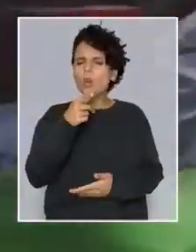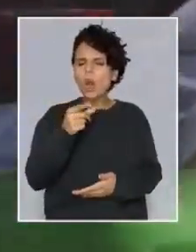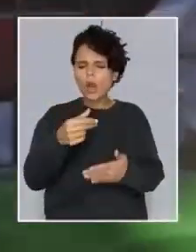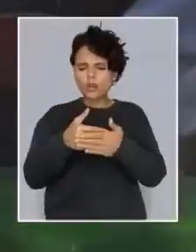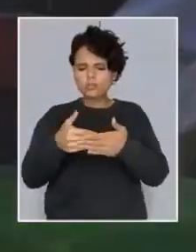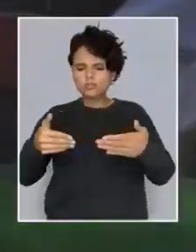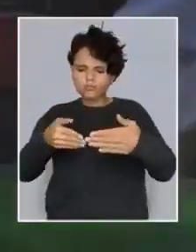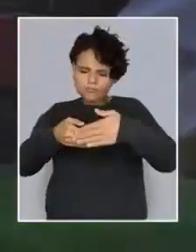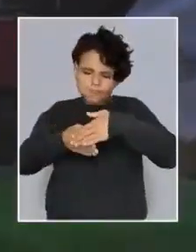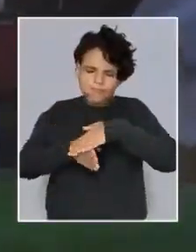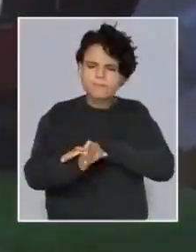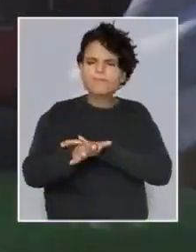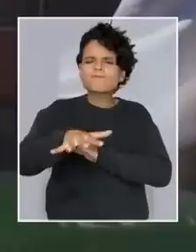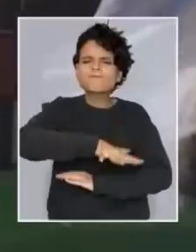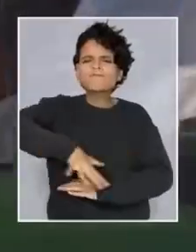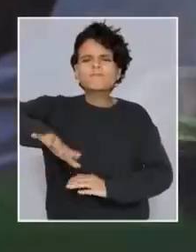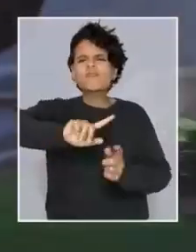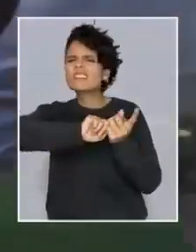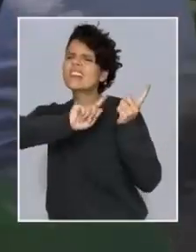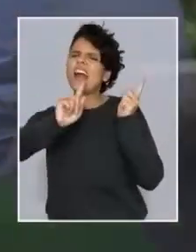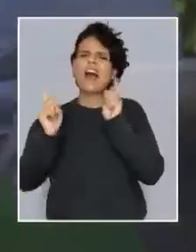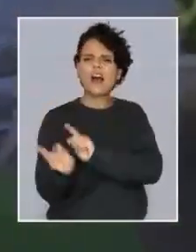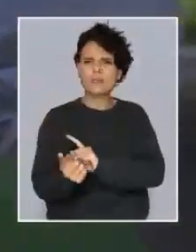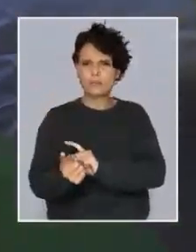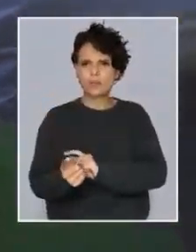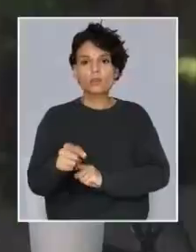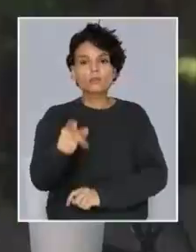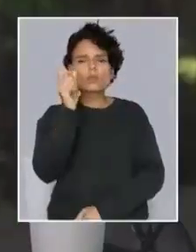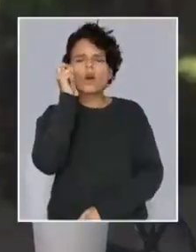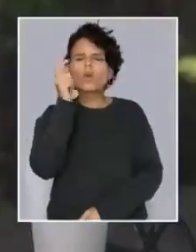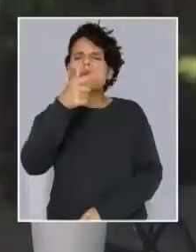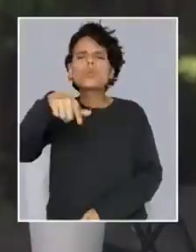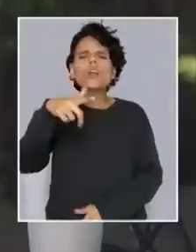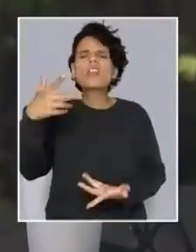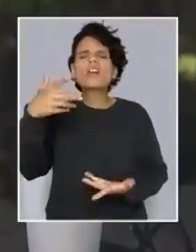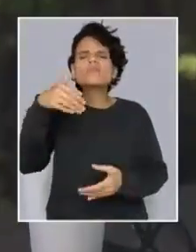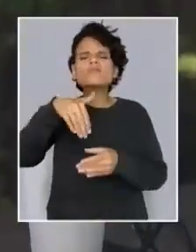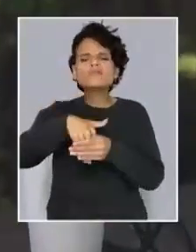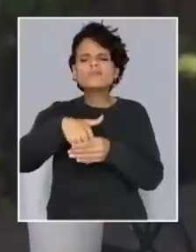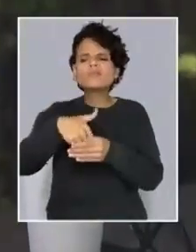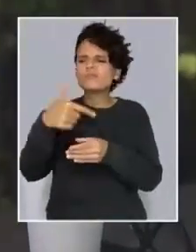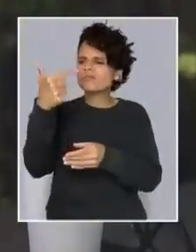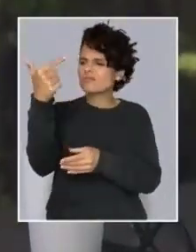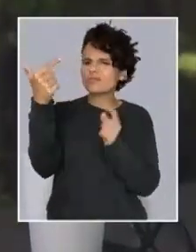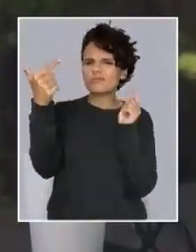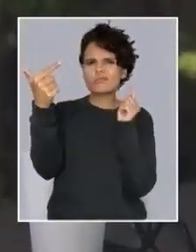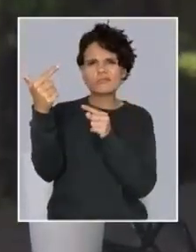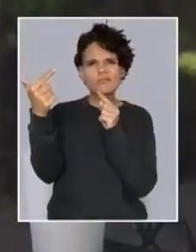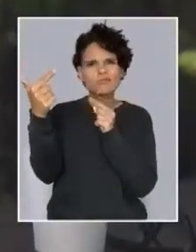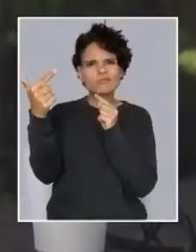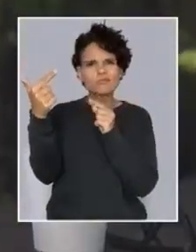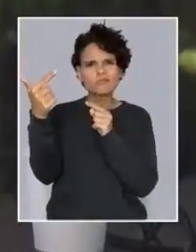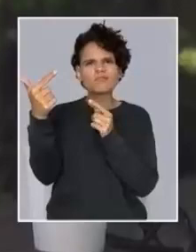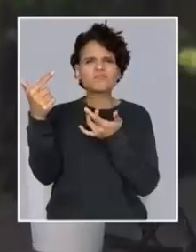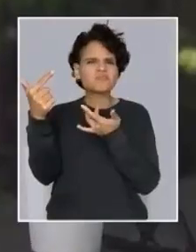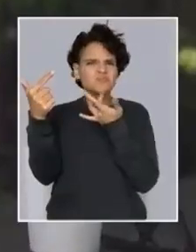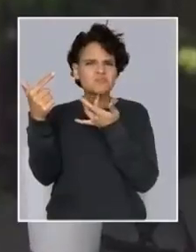época. Sé que tienen que utilizar el bolígrafo, la